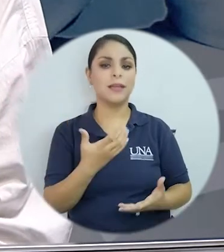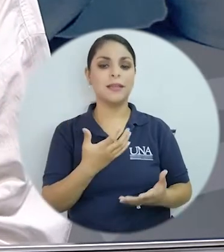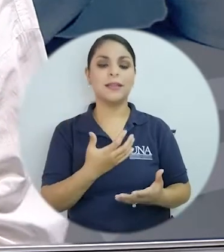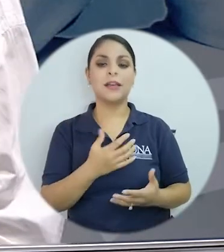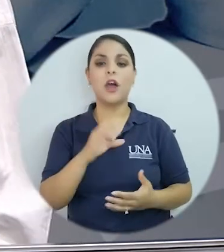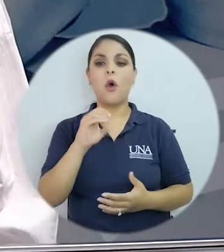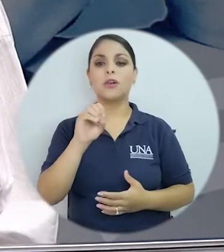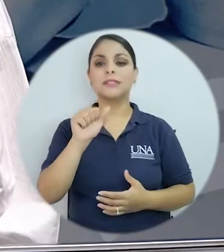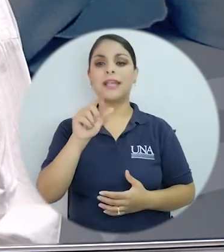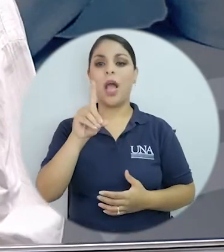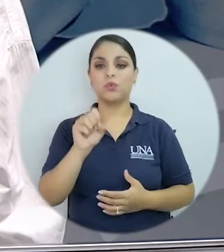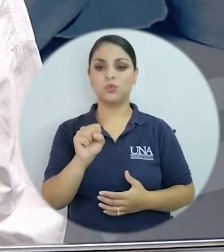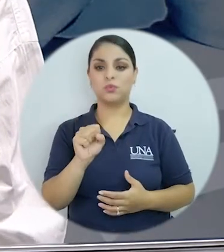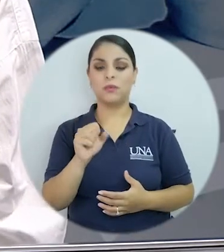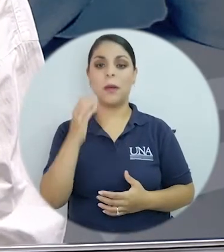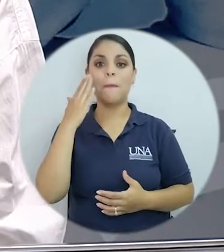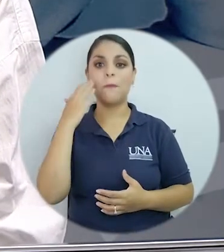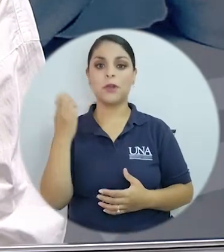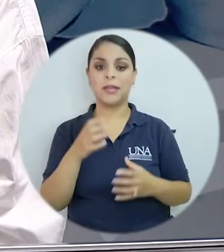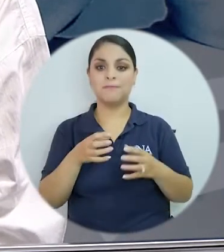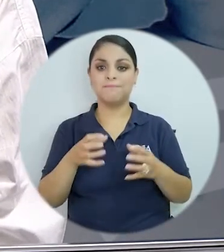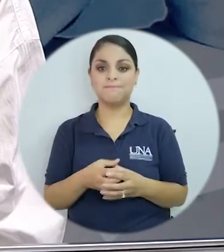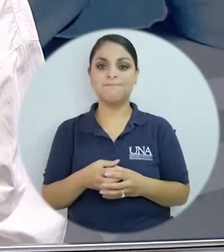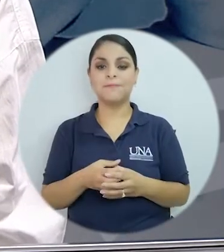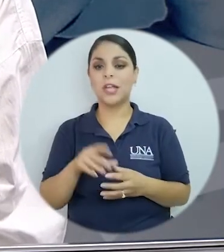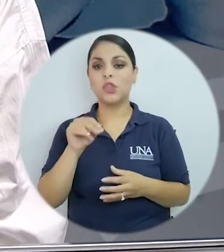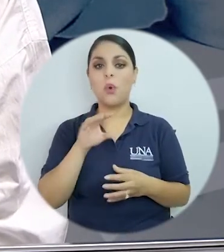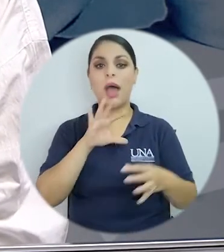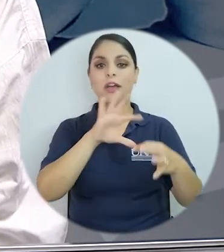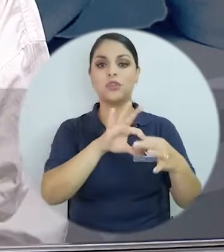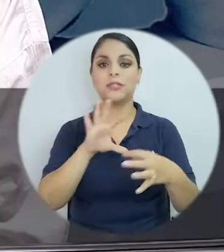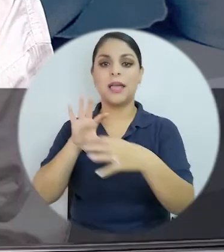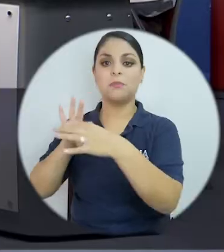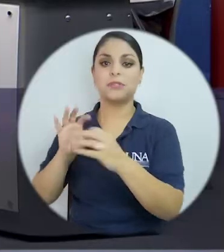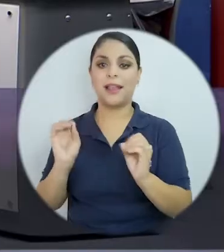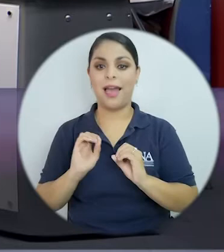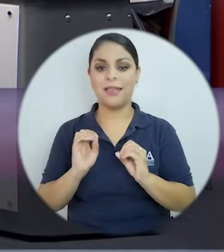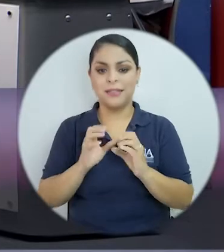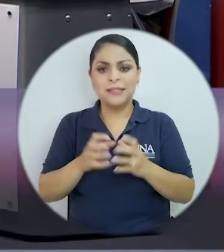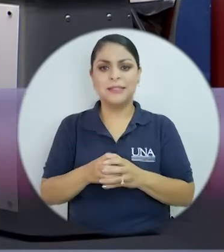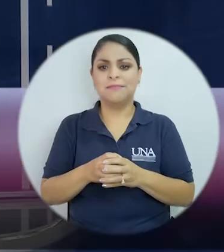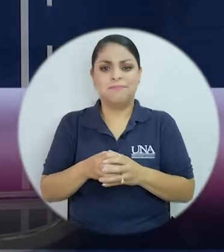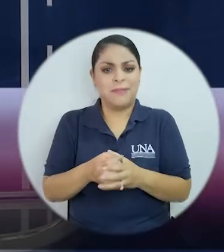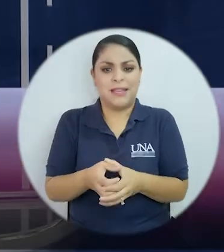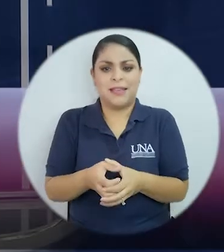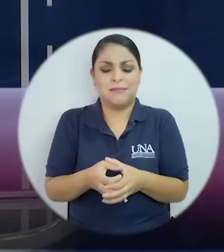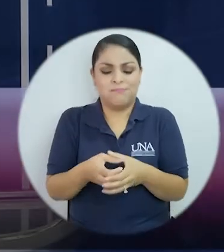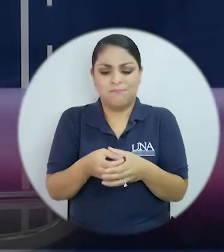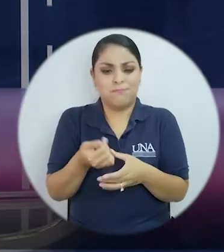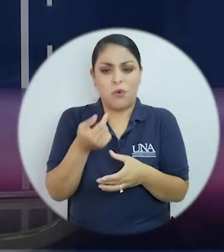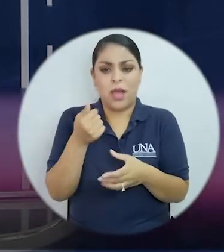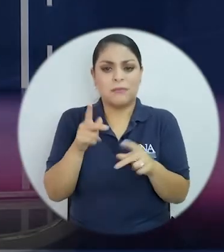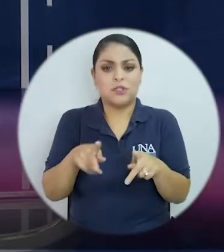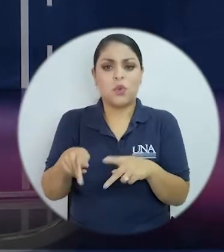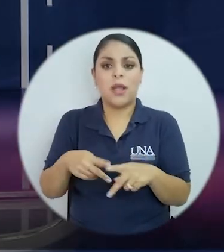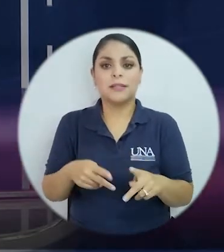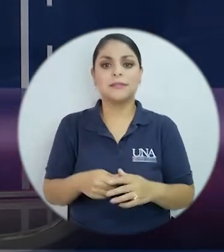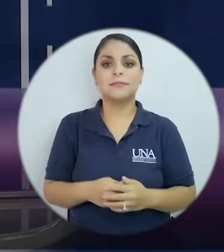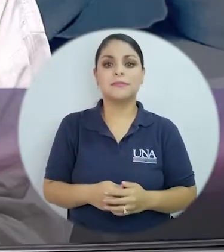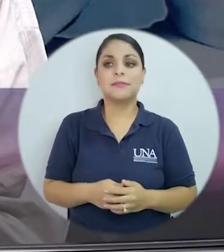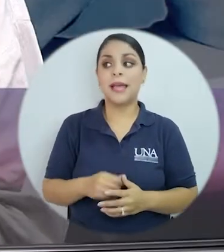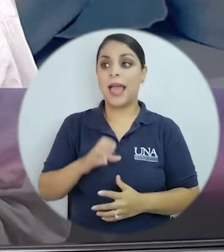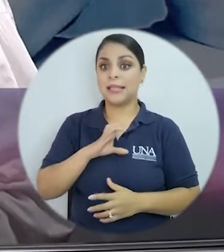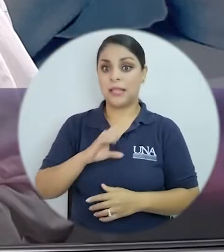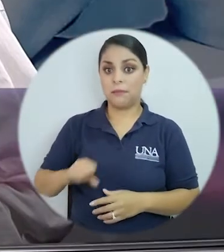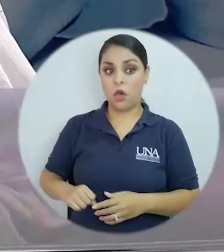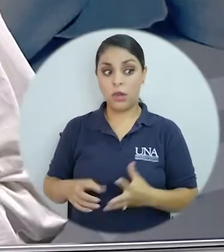fuimos osados? Porque no nos asociamos con nadie. Eso es osadía. Claro, y además era una provincia muy pequeñita, con muy poquita gente. Exactamente, cuando